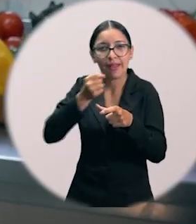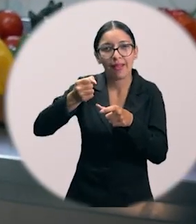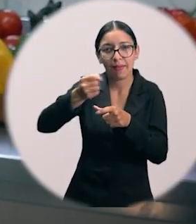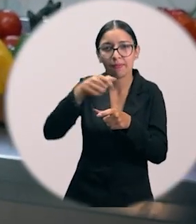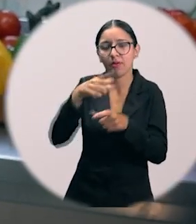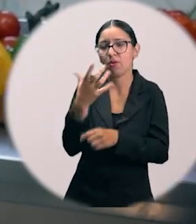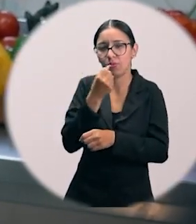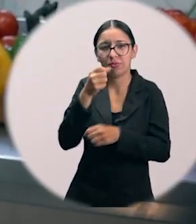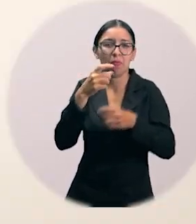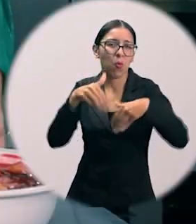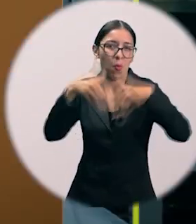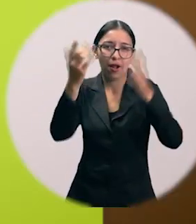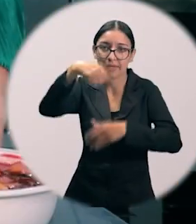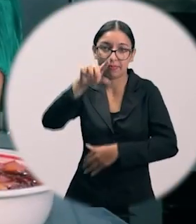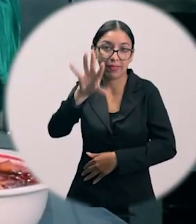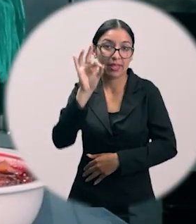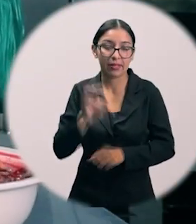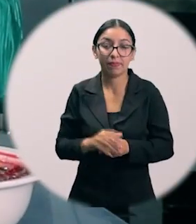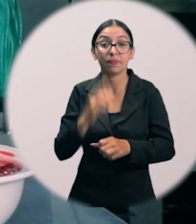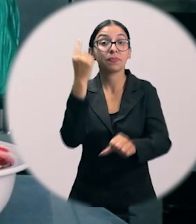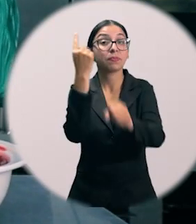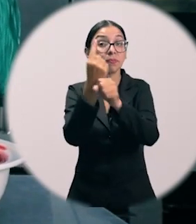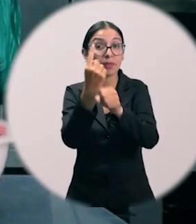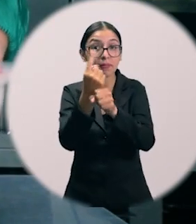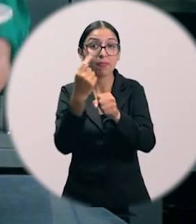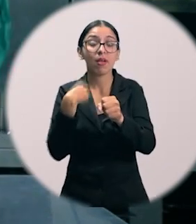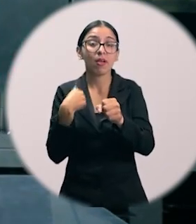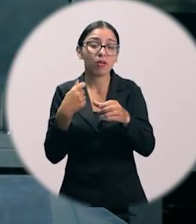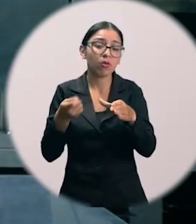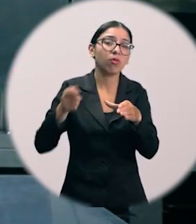poder ir armando este postre. En primer lugar vamos a colocar